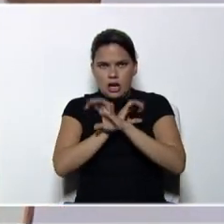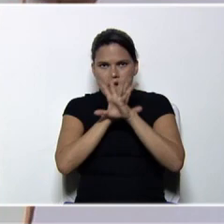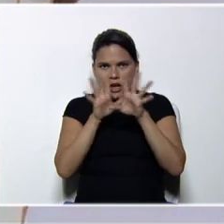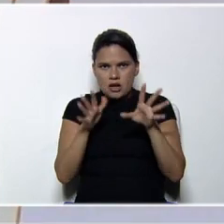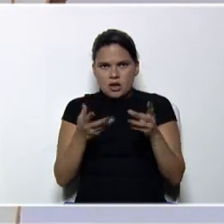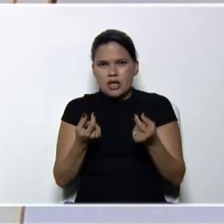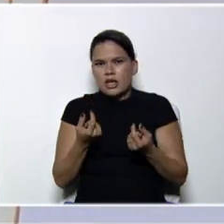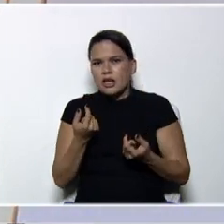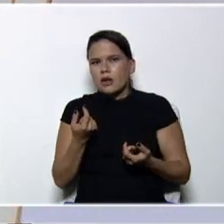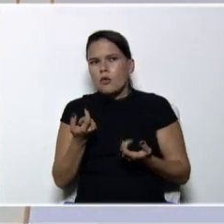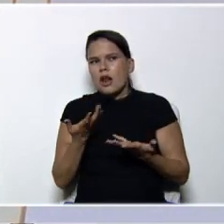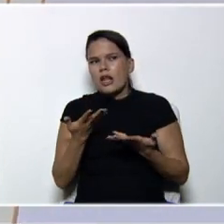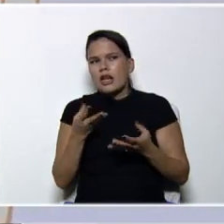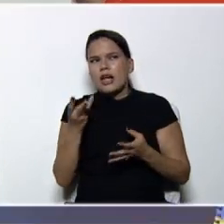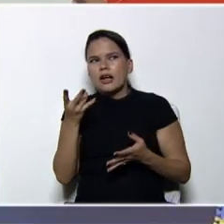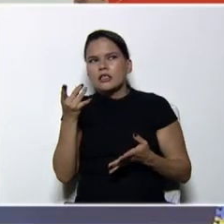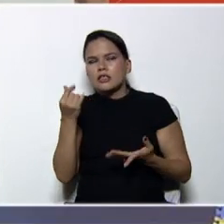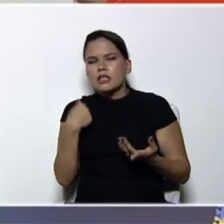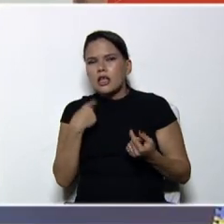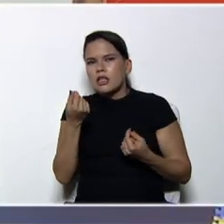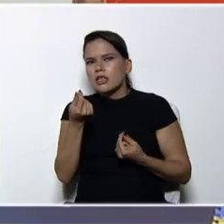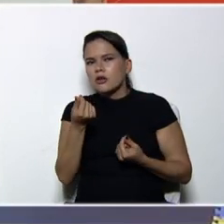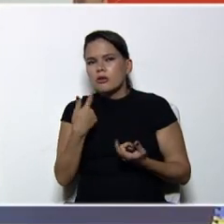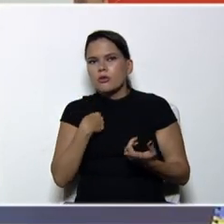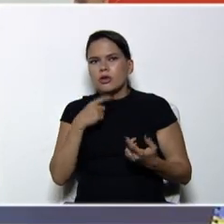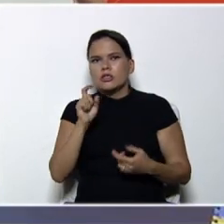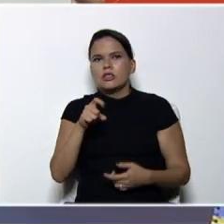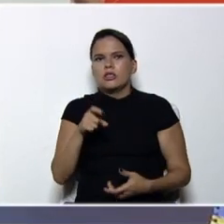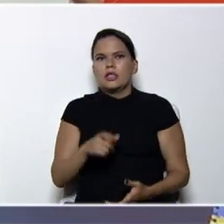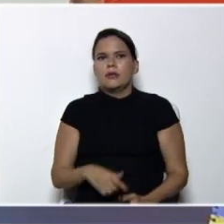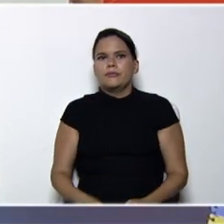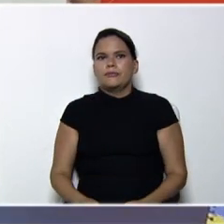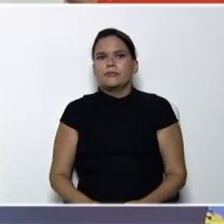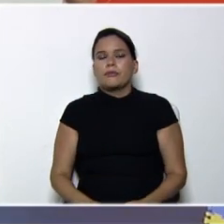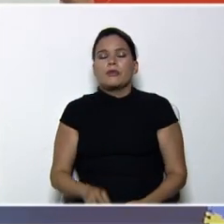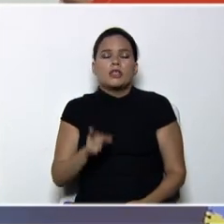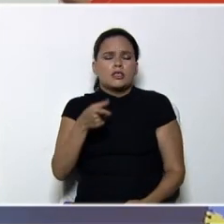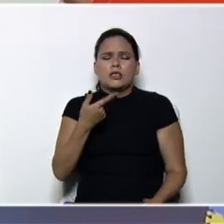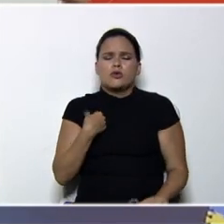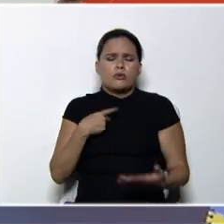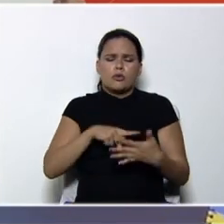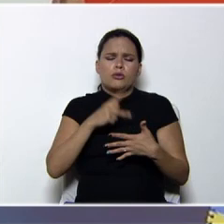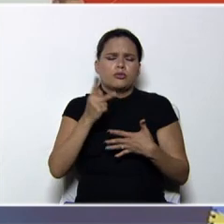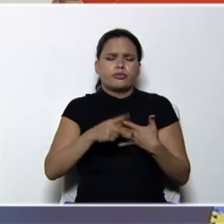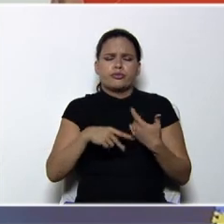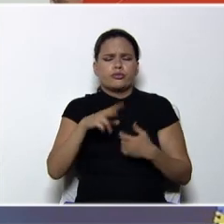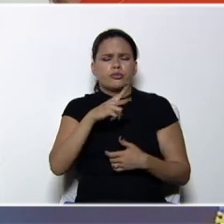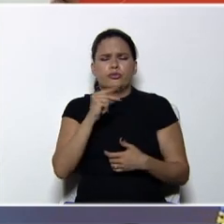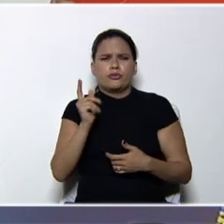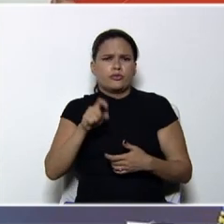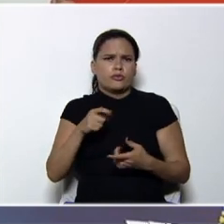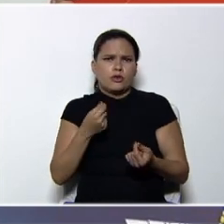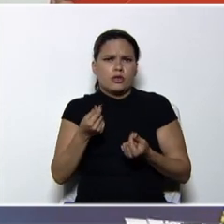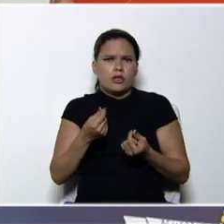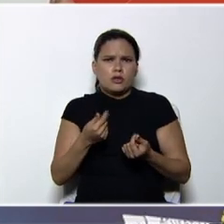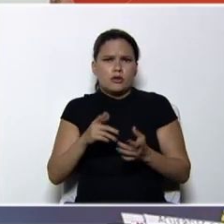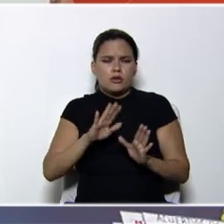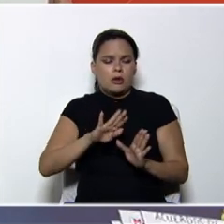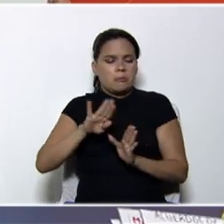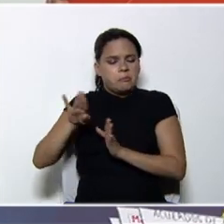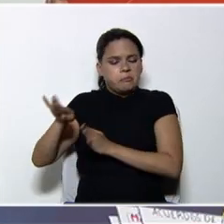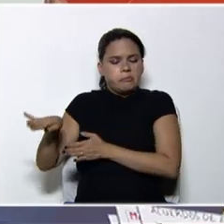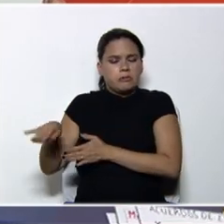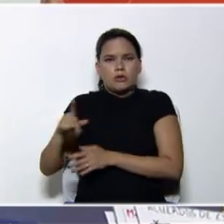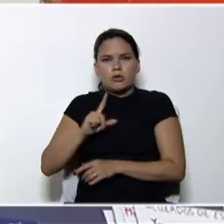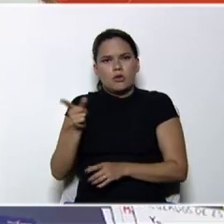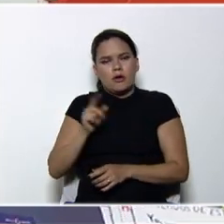qué cantidad de dinero van a necesitar. En el caso de que su proyecto no requiera dinero, sencillamente la ficha entonces no